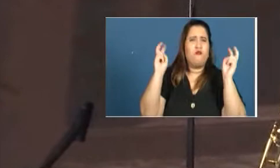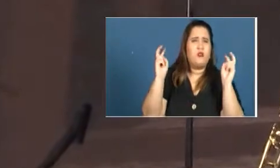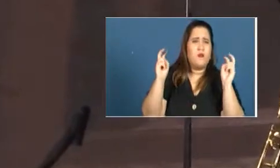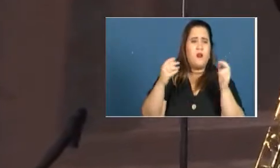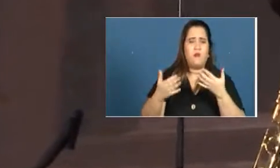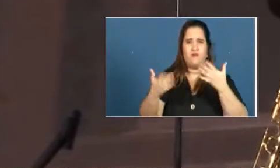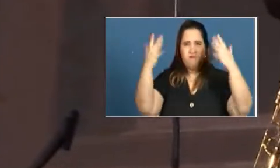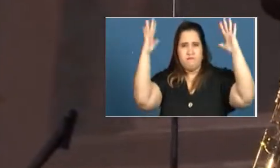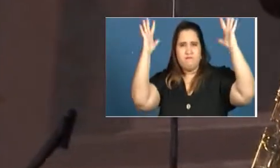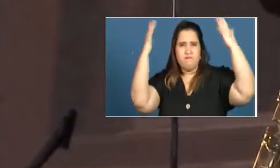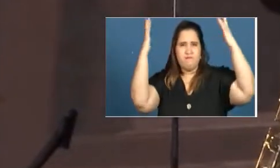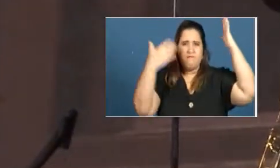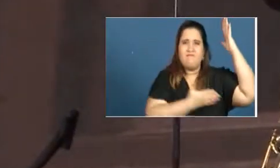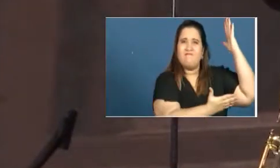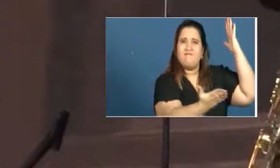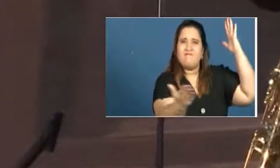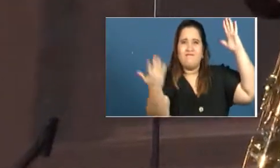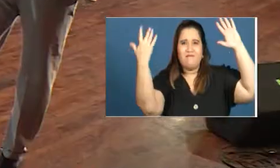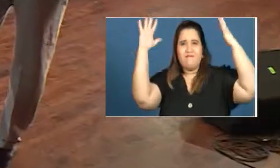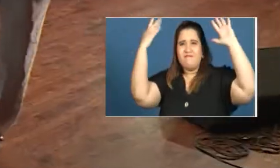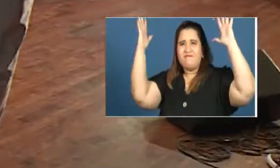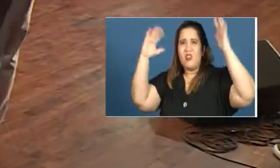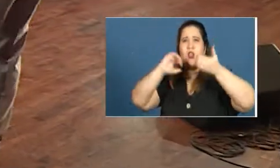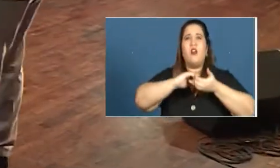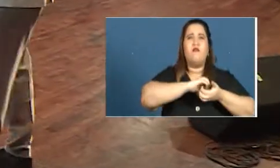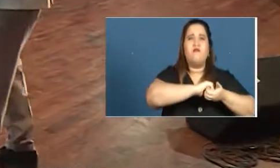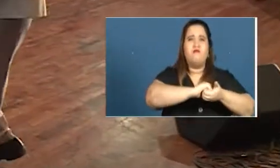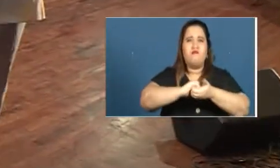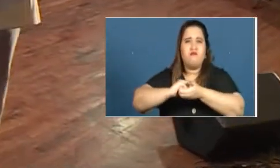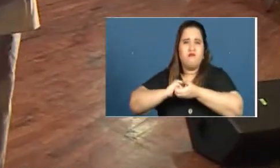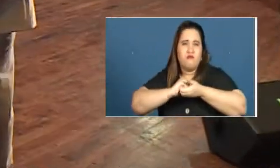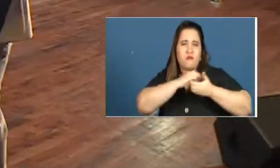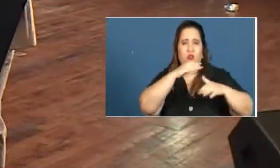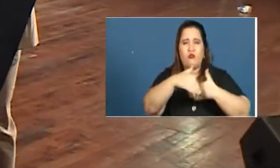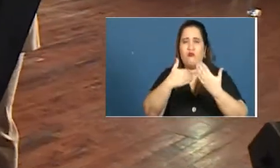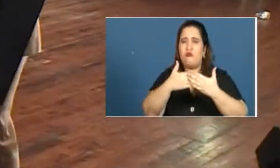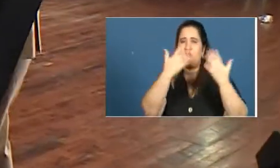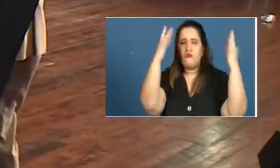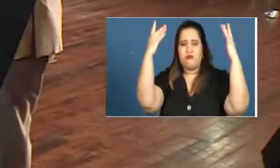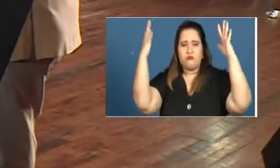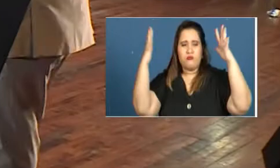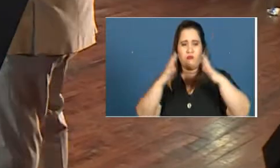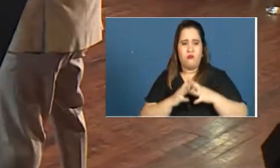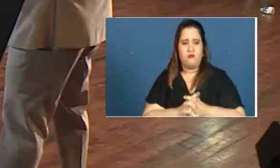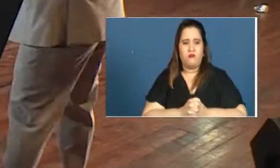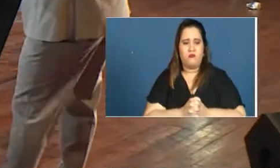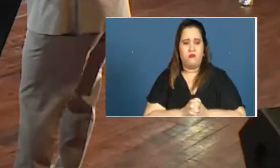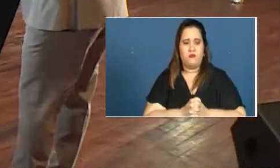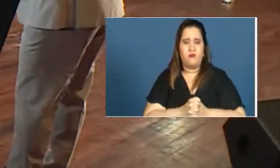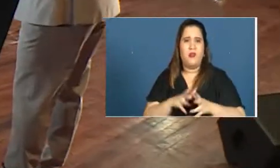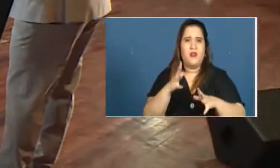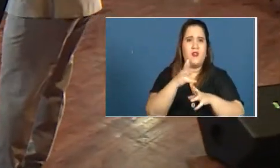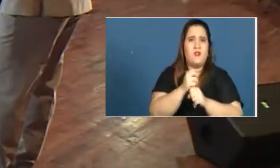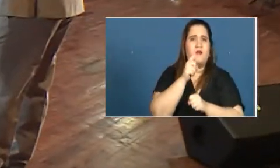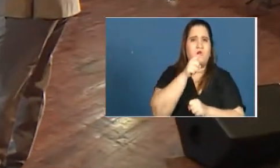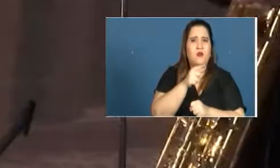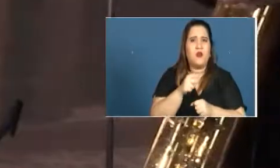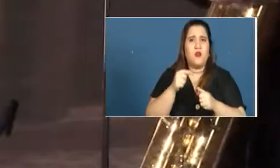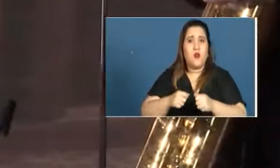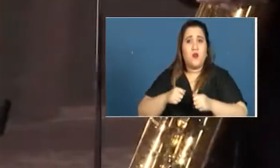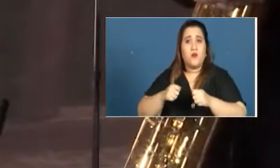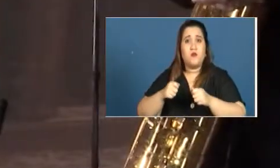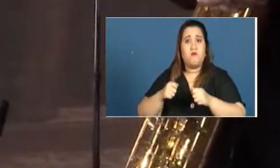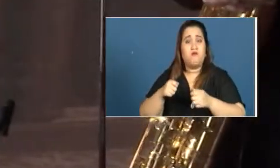Sean solidarios, estamos en el momento de la solidaridad. ¿Ah? Chichisín es, para que sepan, que es